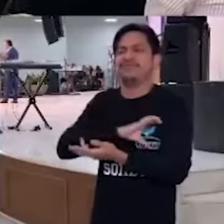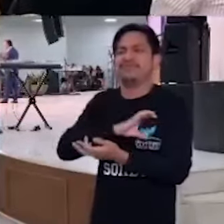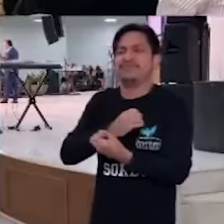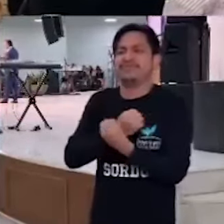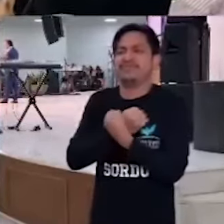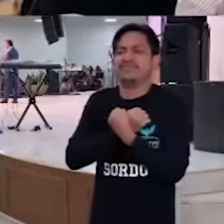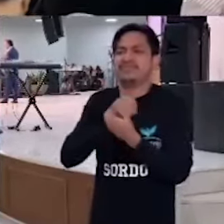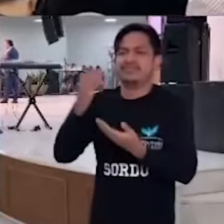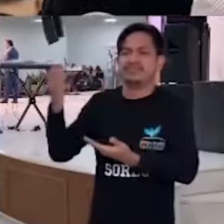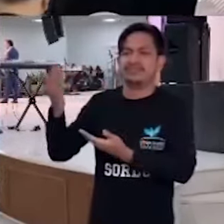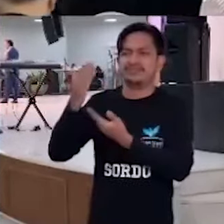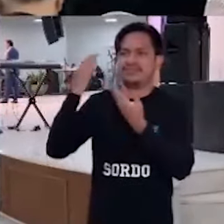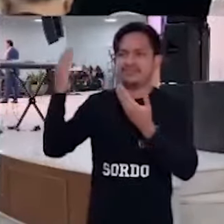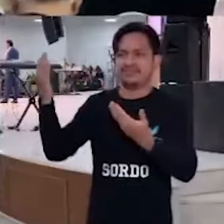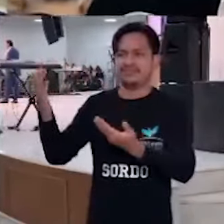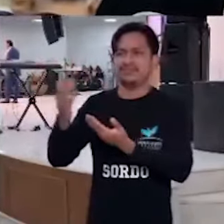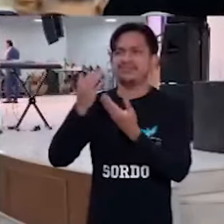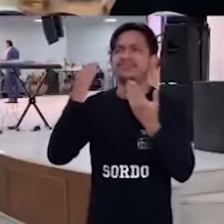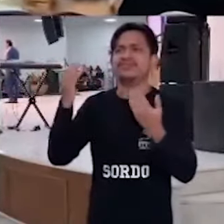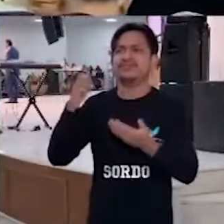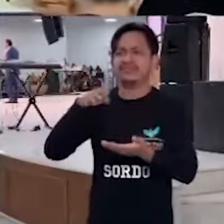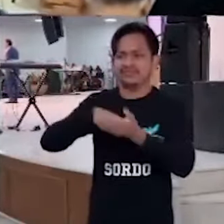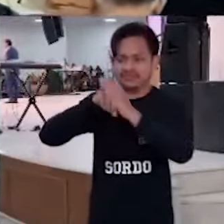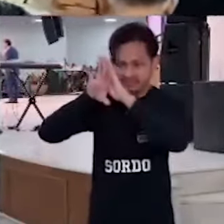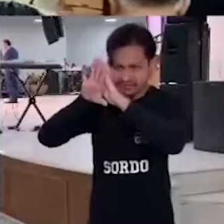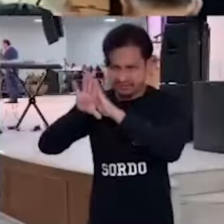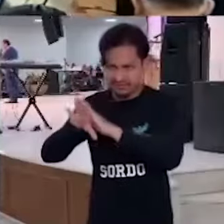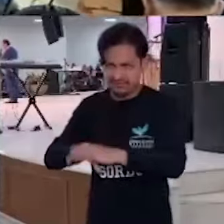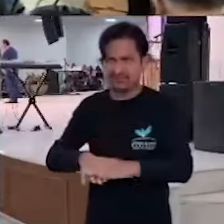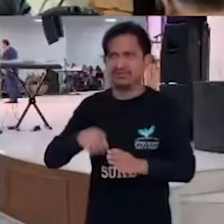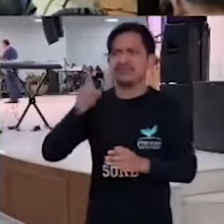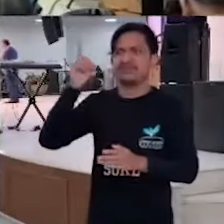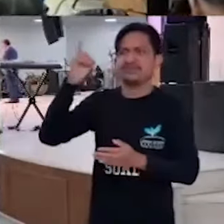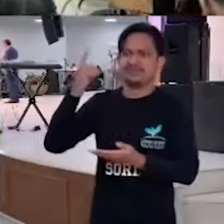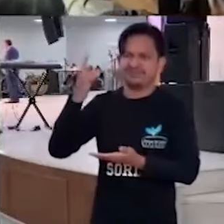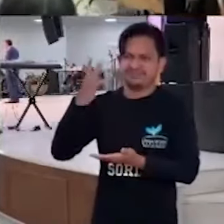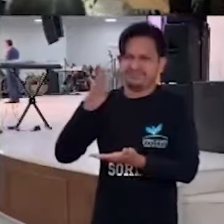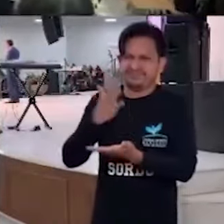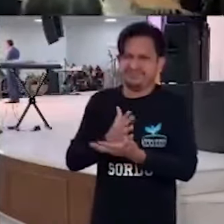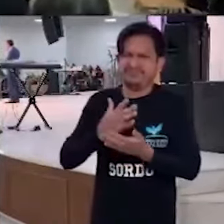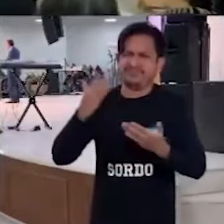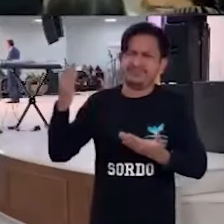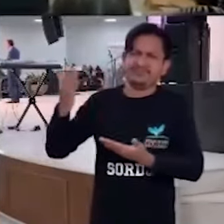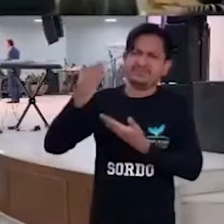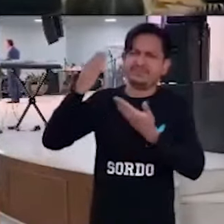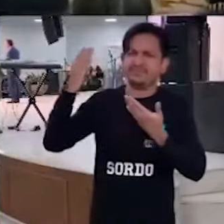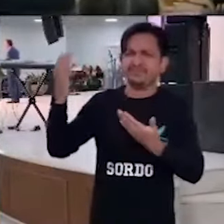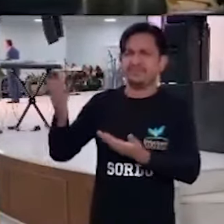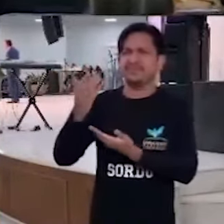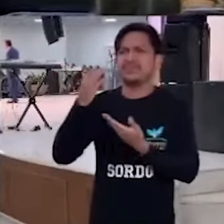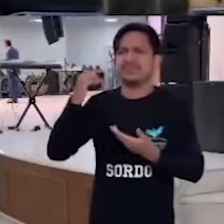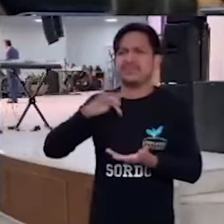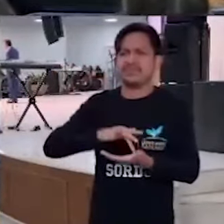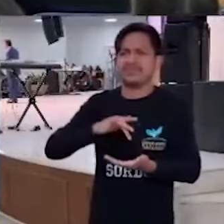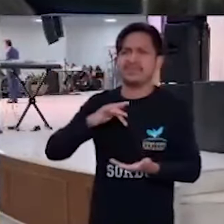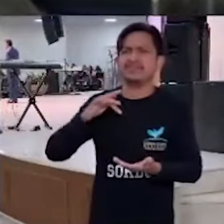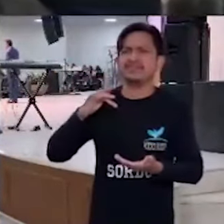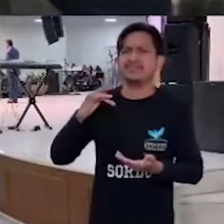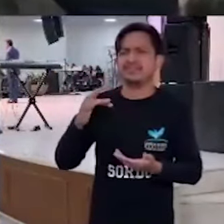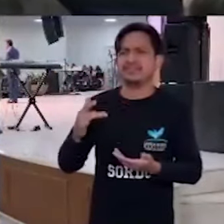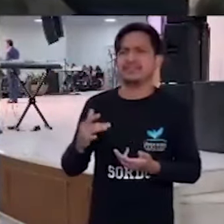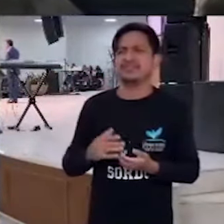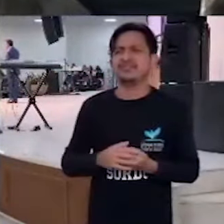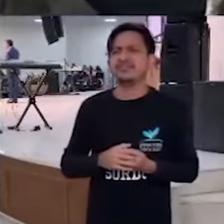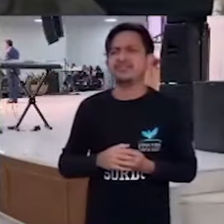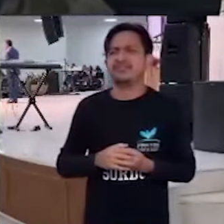exaltación, elogio a ti, Señor, que solo tú eres digno de ser adorado y de ser alabado. Gracias por el ministerio de